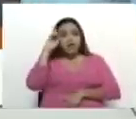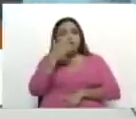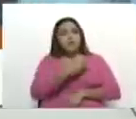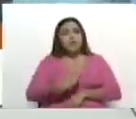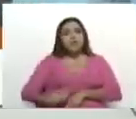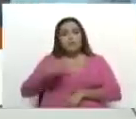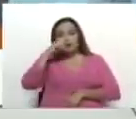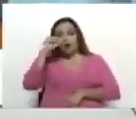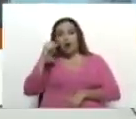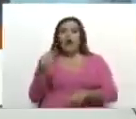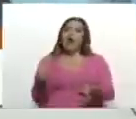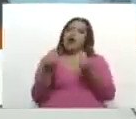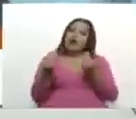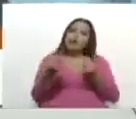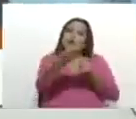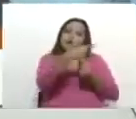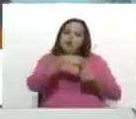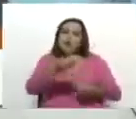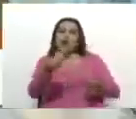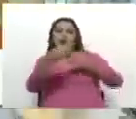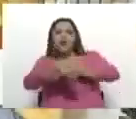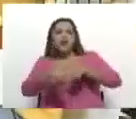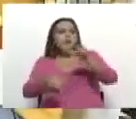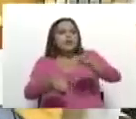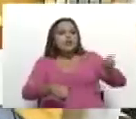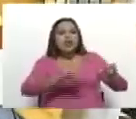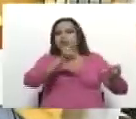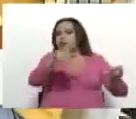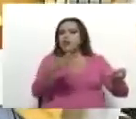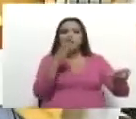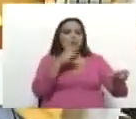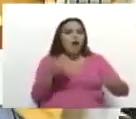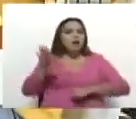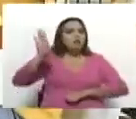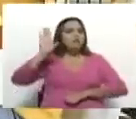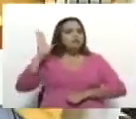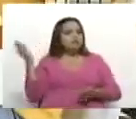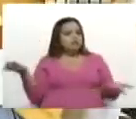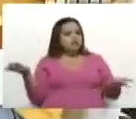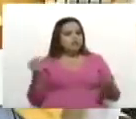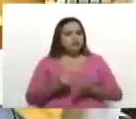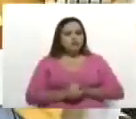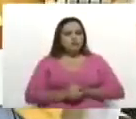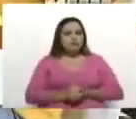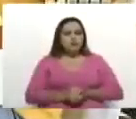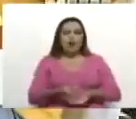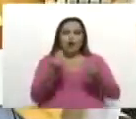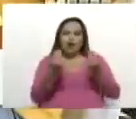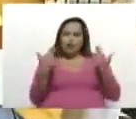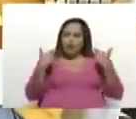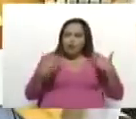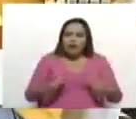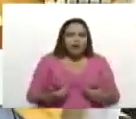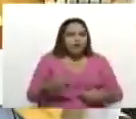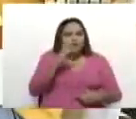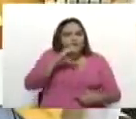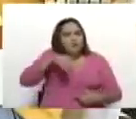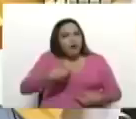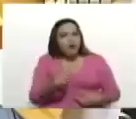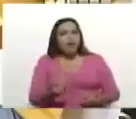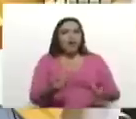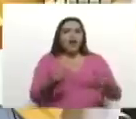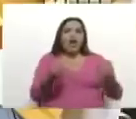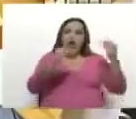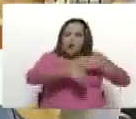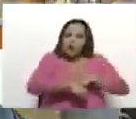como uno acuerda cosa con gente que no puede cumplir su palabra Cómo hay un ser humano que no es capaz de cumplir su